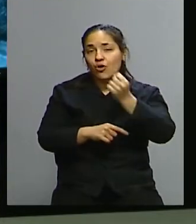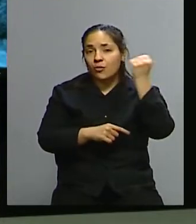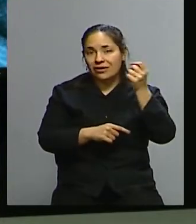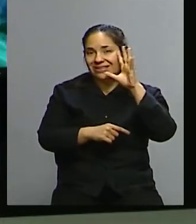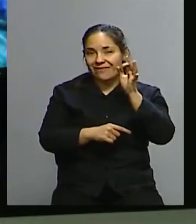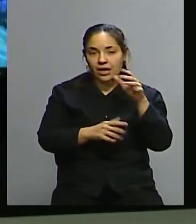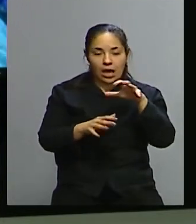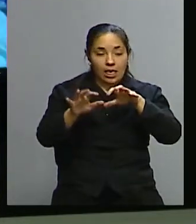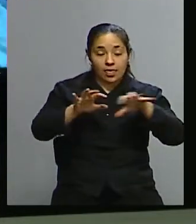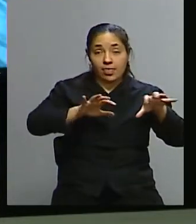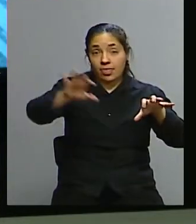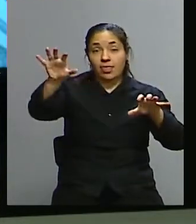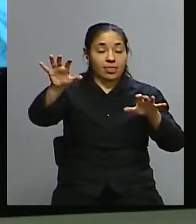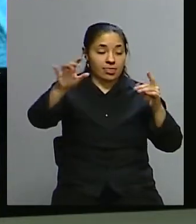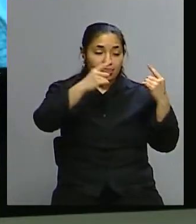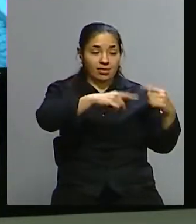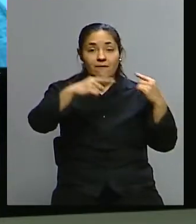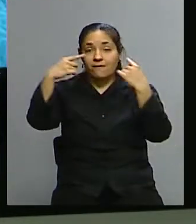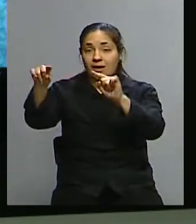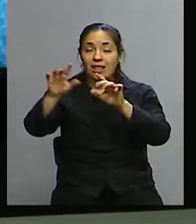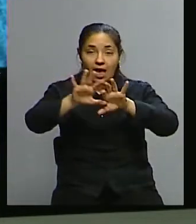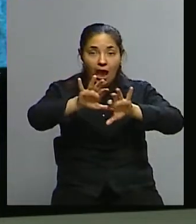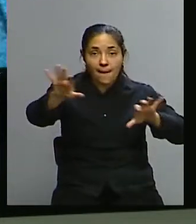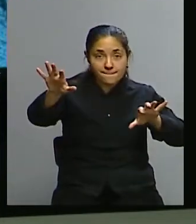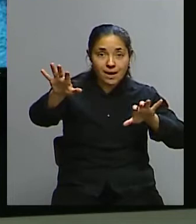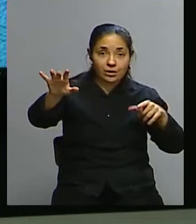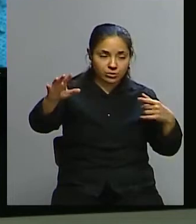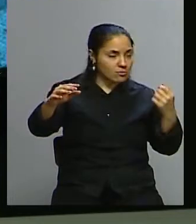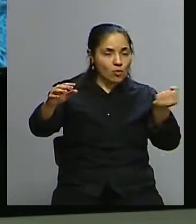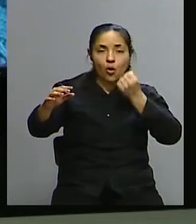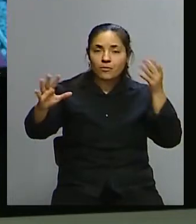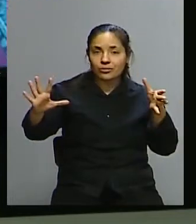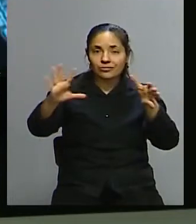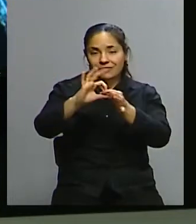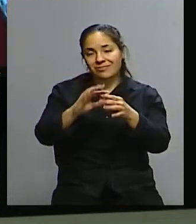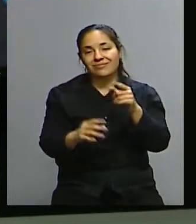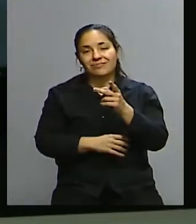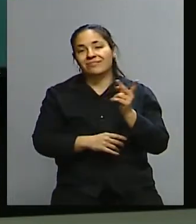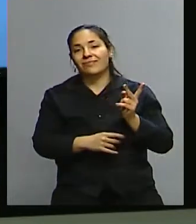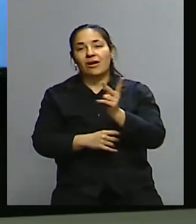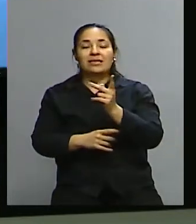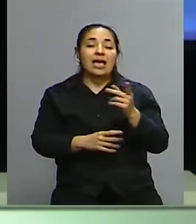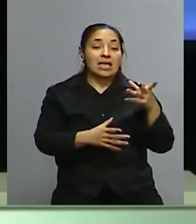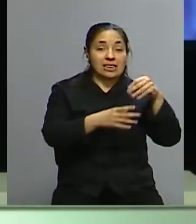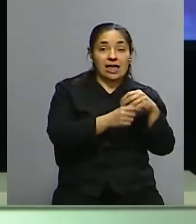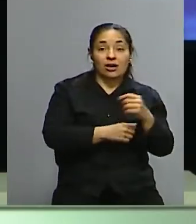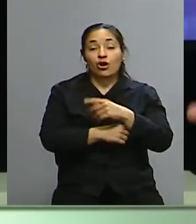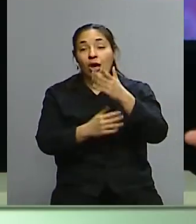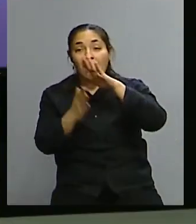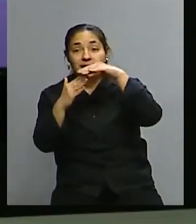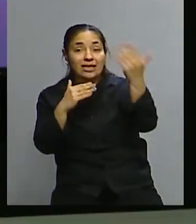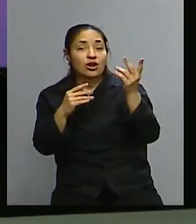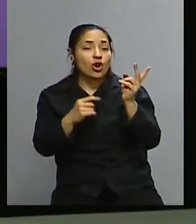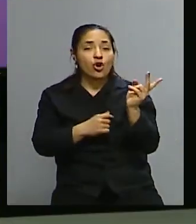dos tengan finalidades separadas, porque después lo sufren los propios administradores, que llega el interno y el externo a ver lo mismo, pero con